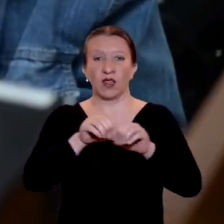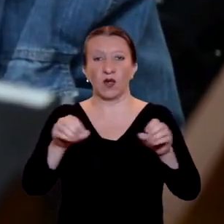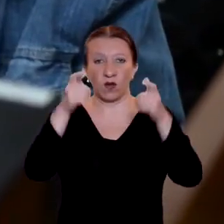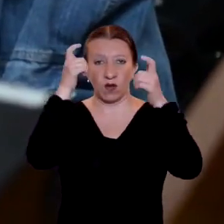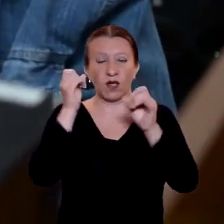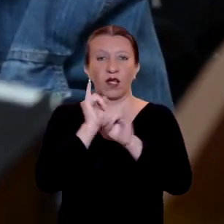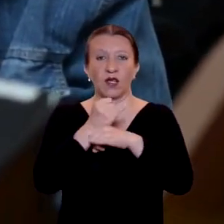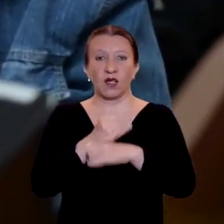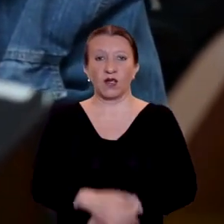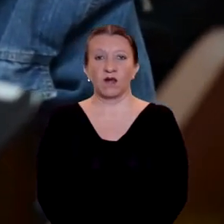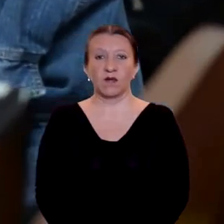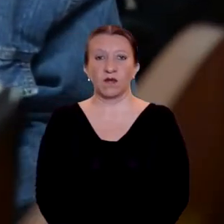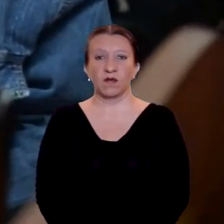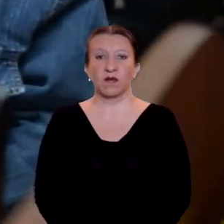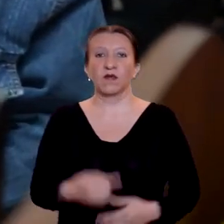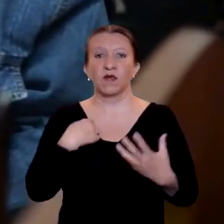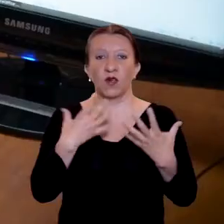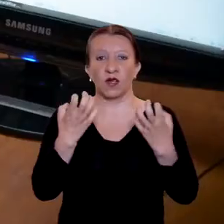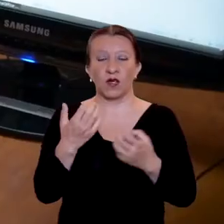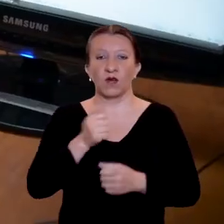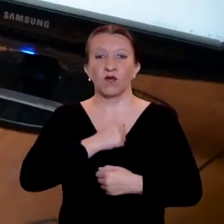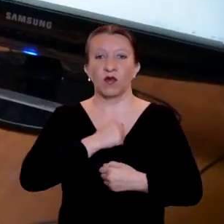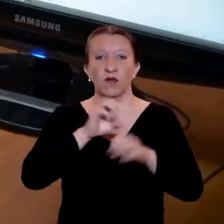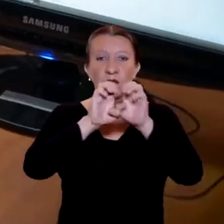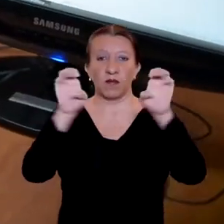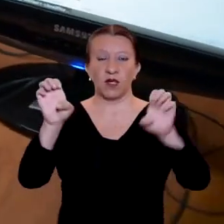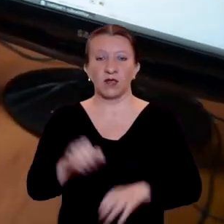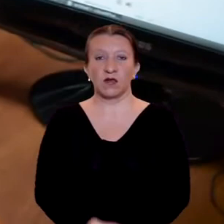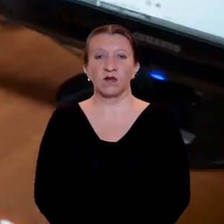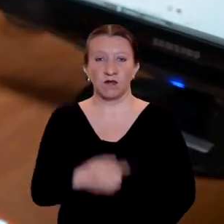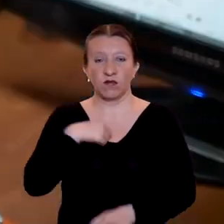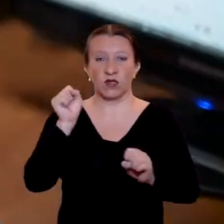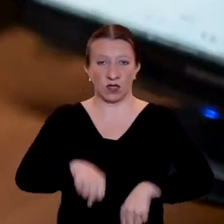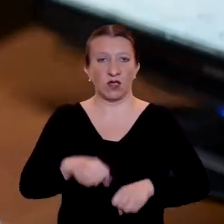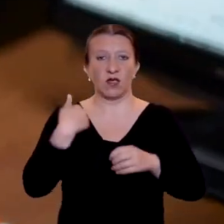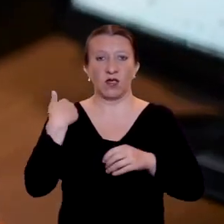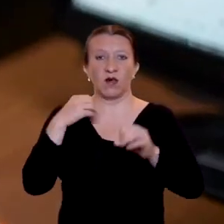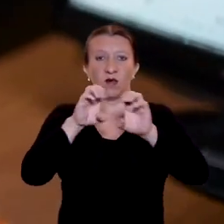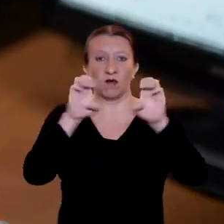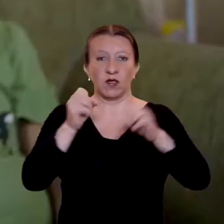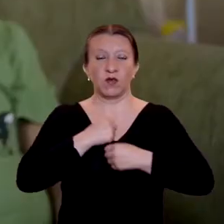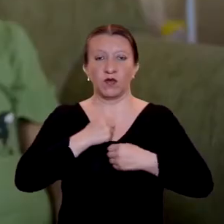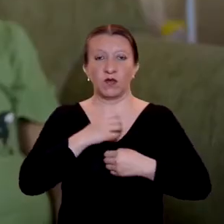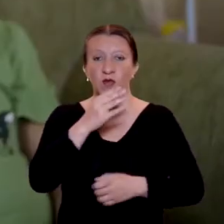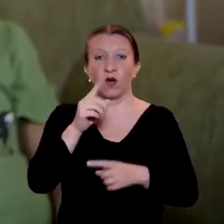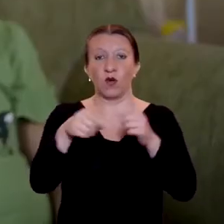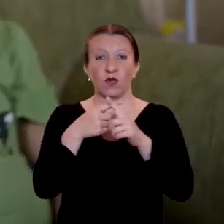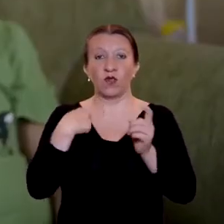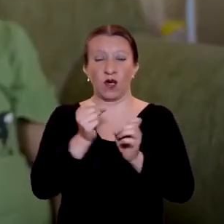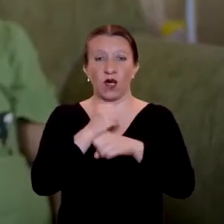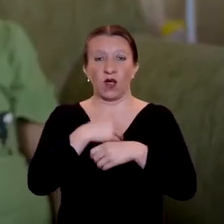título de ingeniero. Y quiero tener mi propia empresa. Voy a tener mi propia empresa. Cuando yo